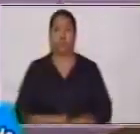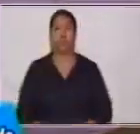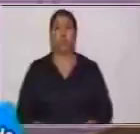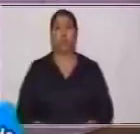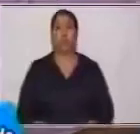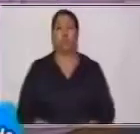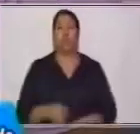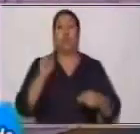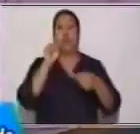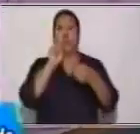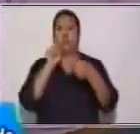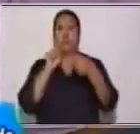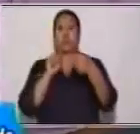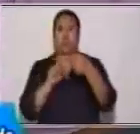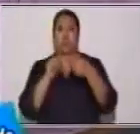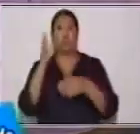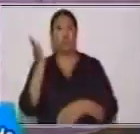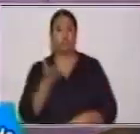dividido